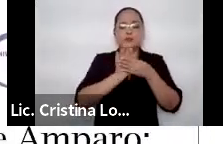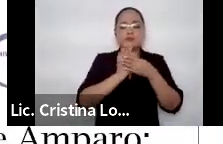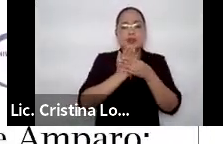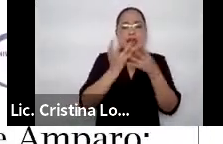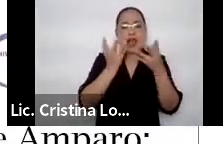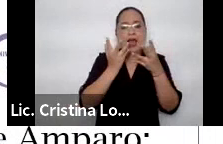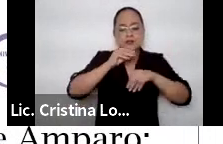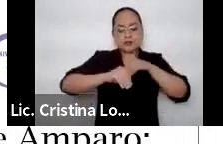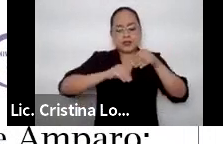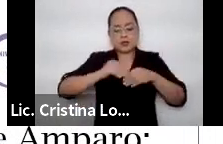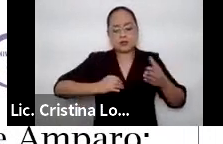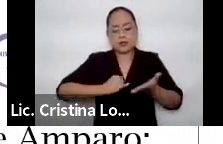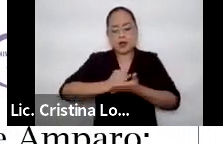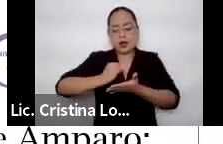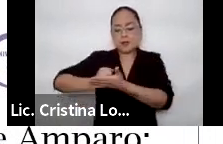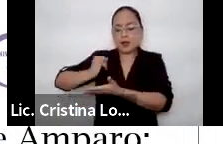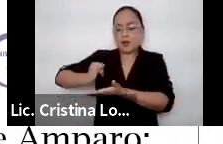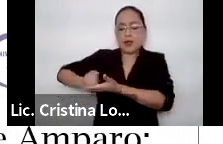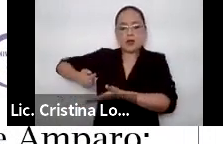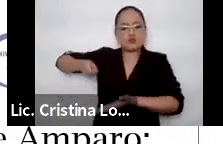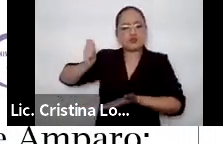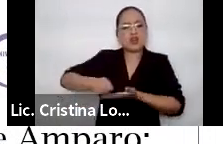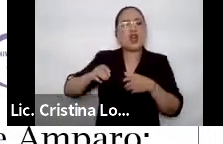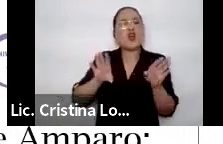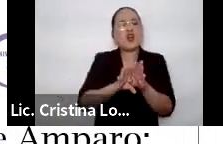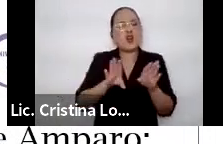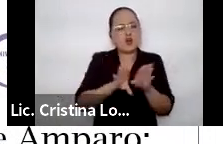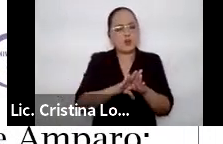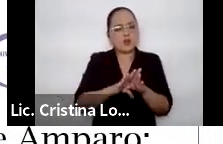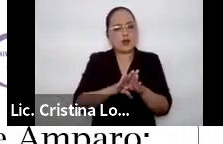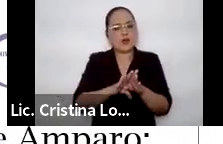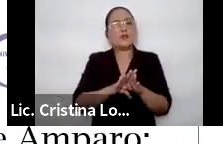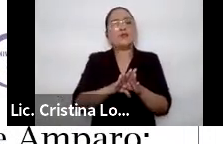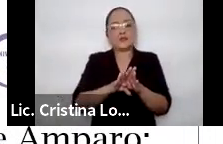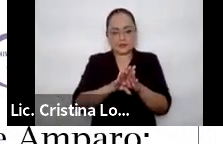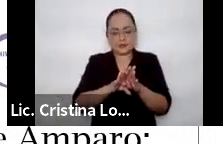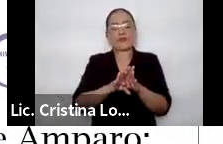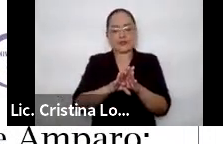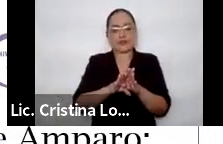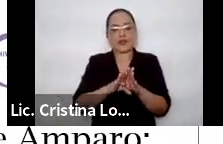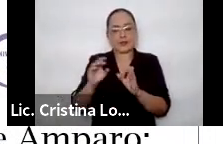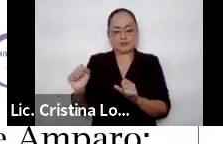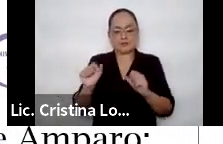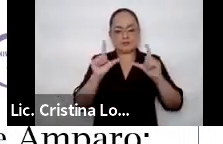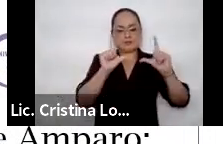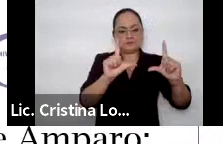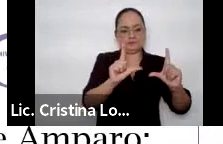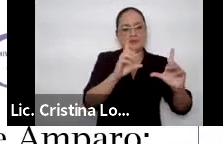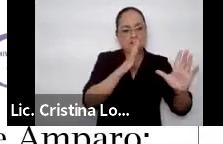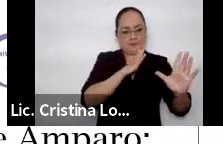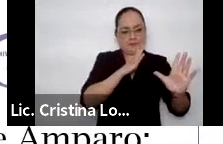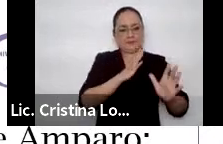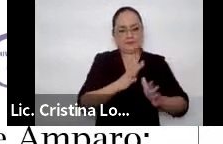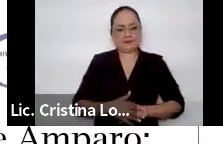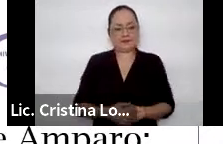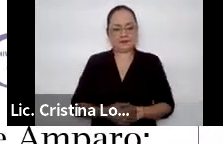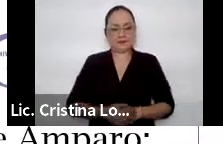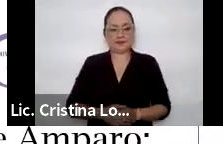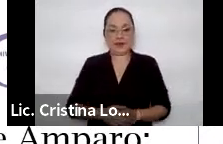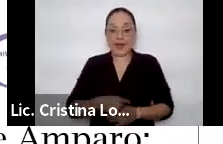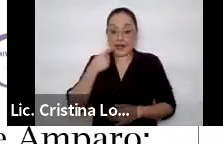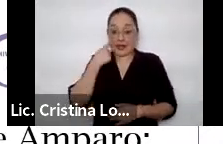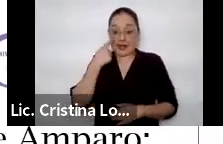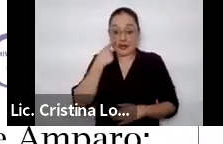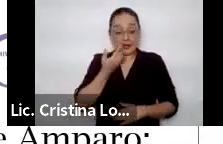la jurisprudencia, como aparece en esta pantalla. Aquí